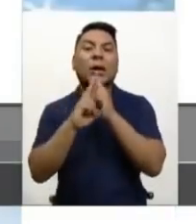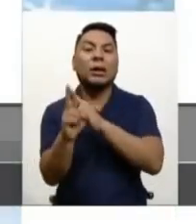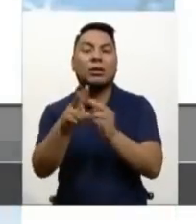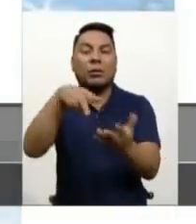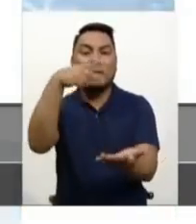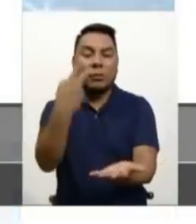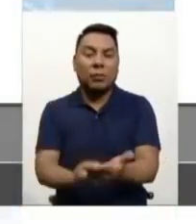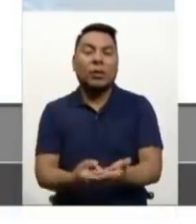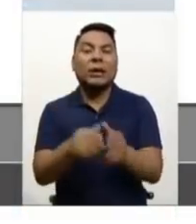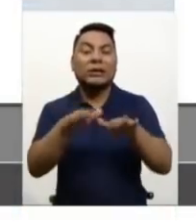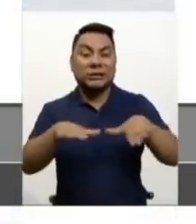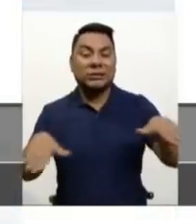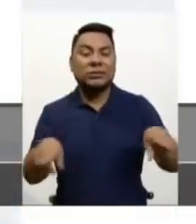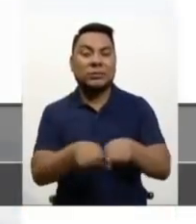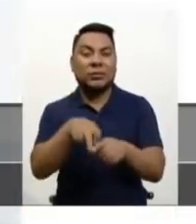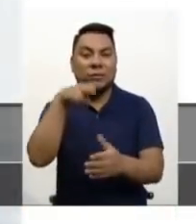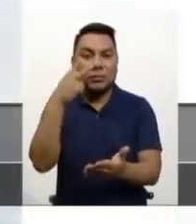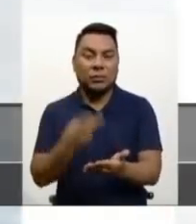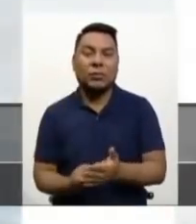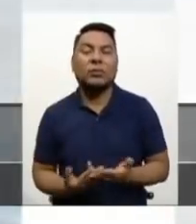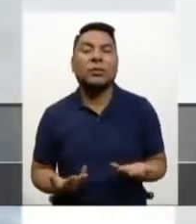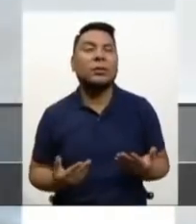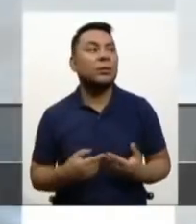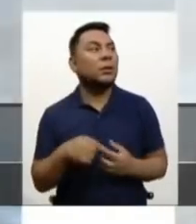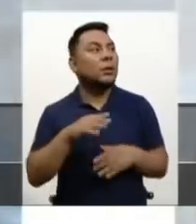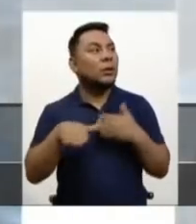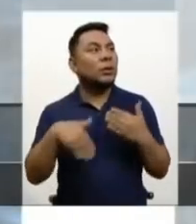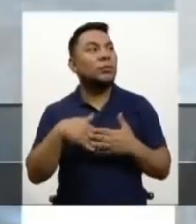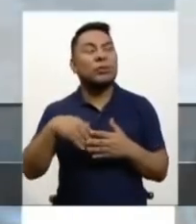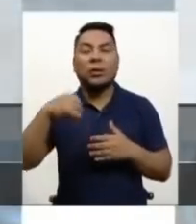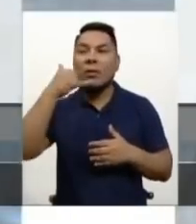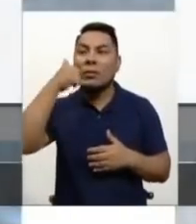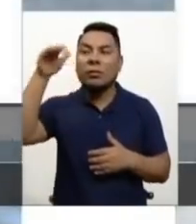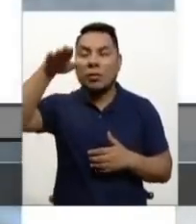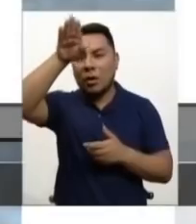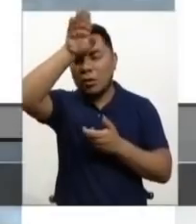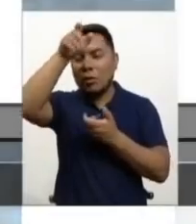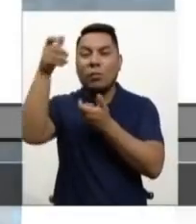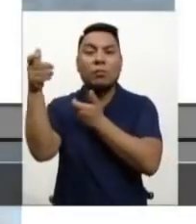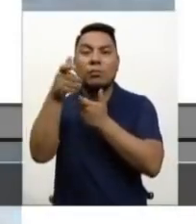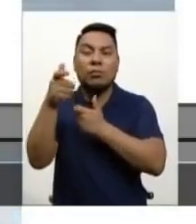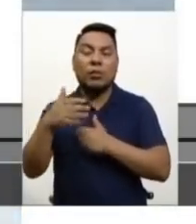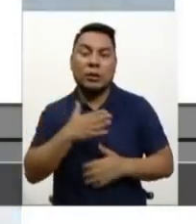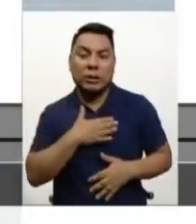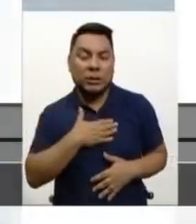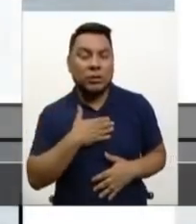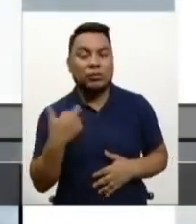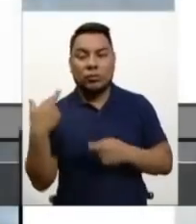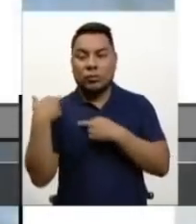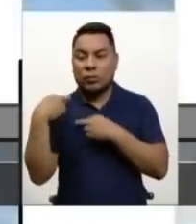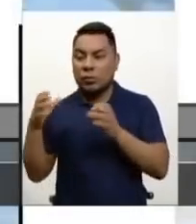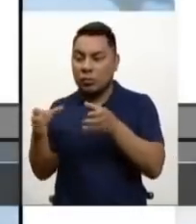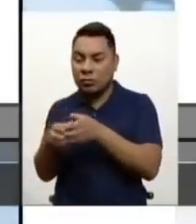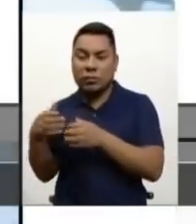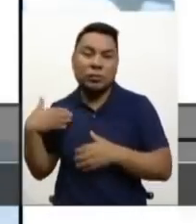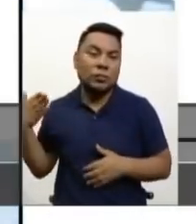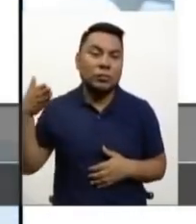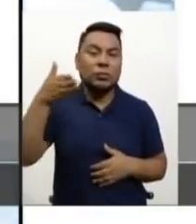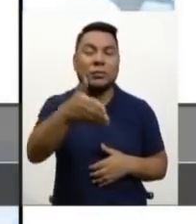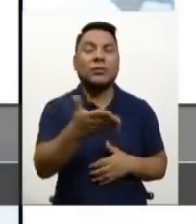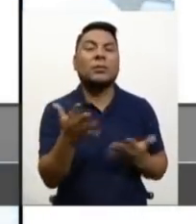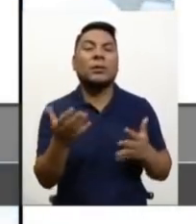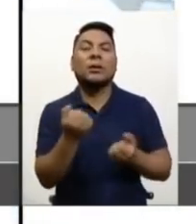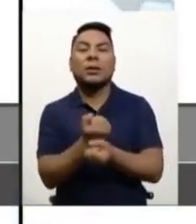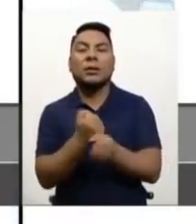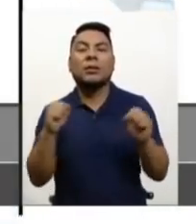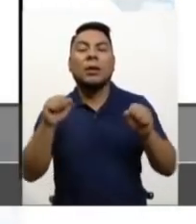dio la alarma, se han enviado unidades de rescate del Cuerpo General de Bomberos Voluntarios del Perú, no al mando de mi persona, con la policía, y hemos logrado recuperar